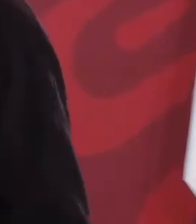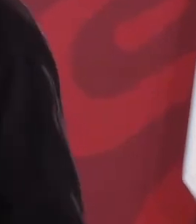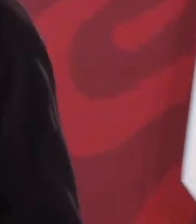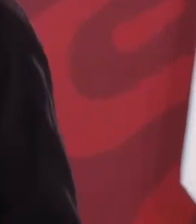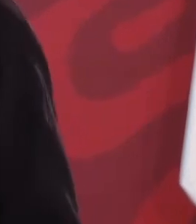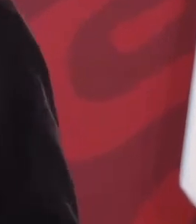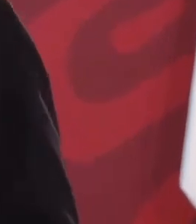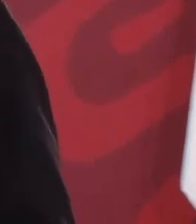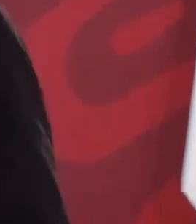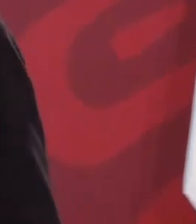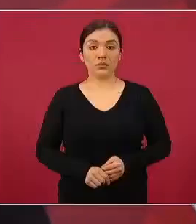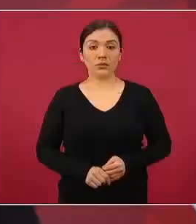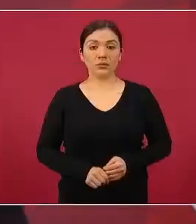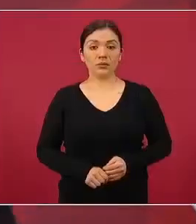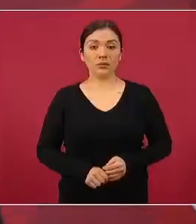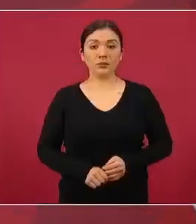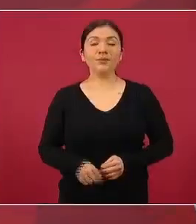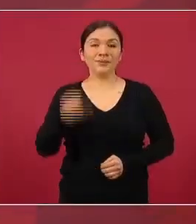y nos dio tiempo